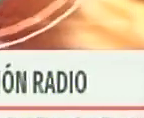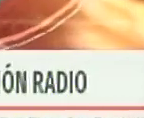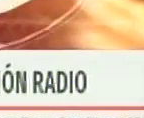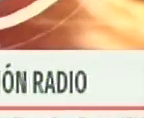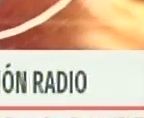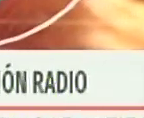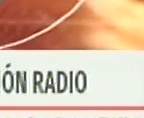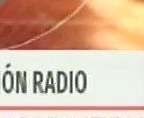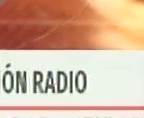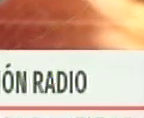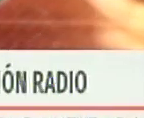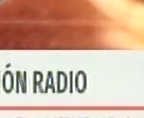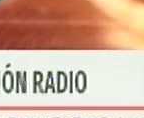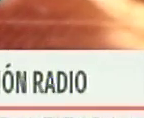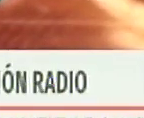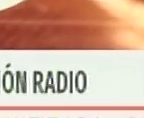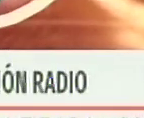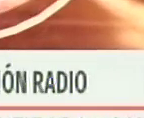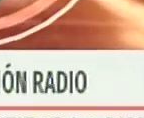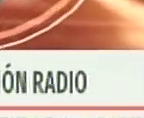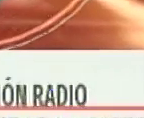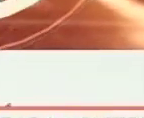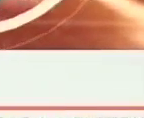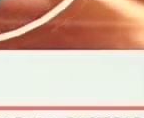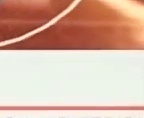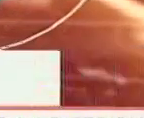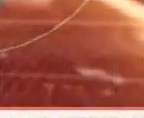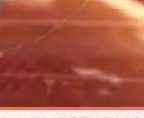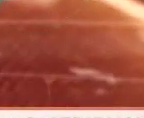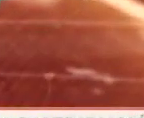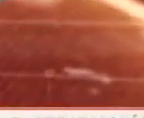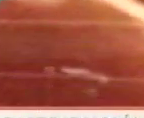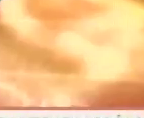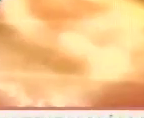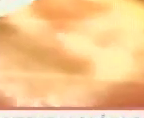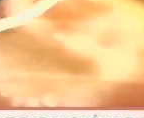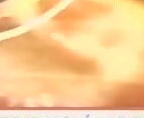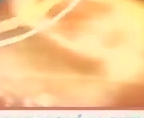Gracias a ti, Maripili. Amigos, Delcy Rodríguez, vicepresidente de la República, con quien estábamos conversando.